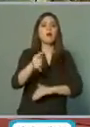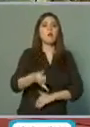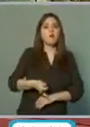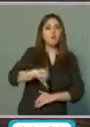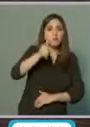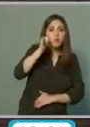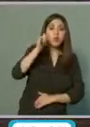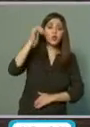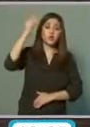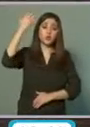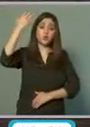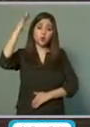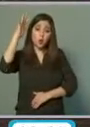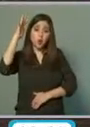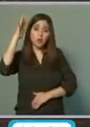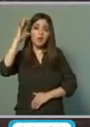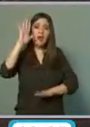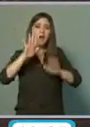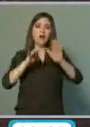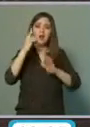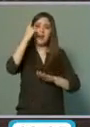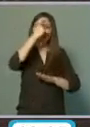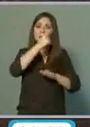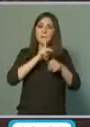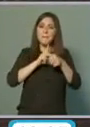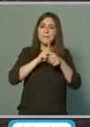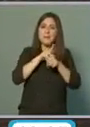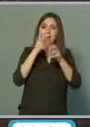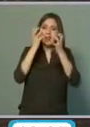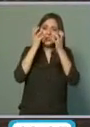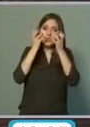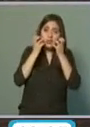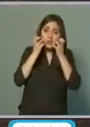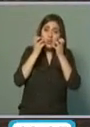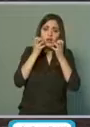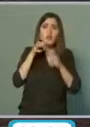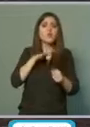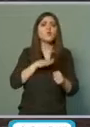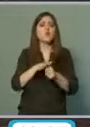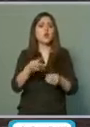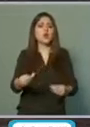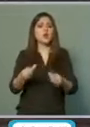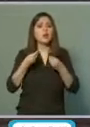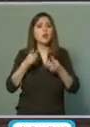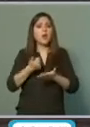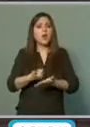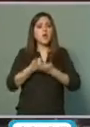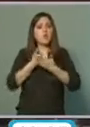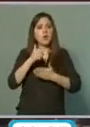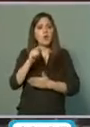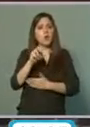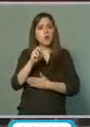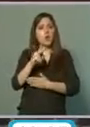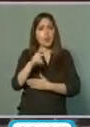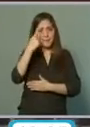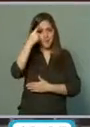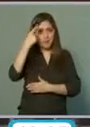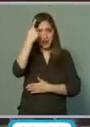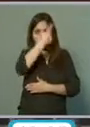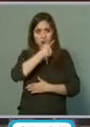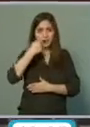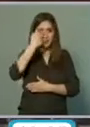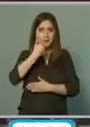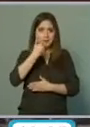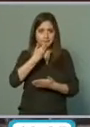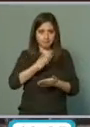acartonada. ¿Cuál es el producto que podemos utilizar de L'Oréal que nos ayude para mantener la piel hidratada? Son 3 pasos